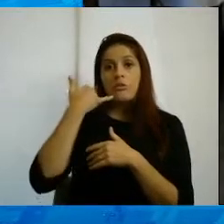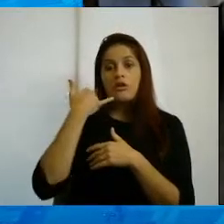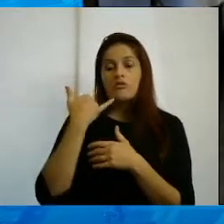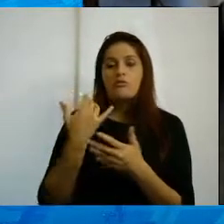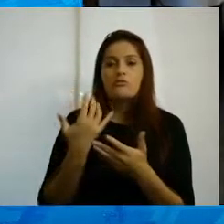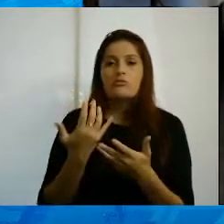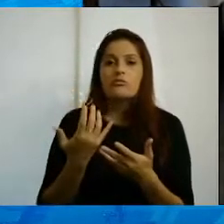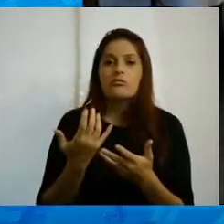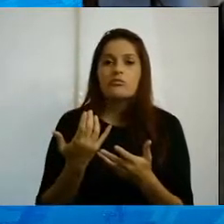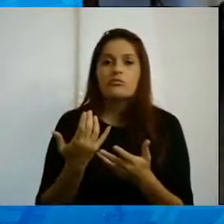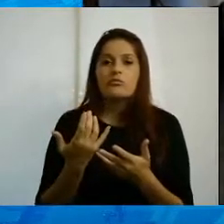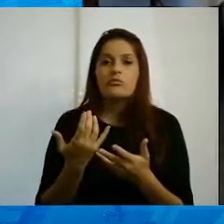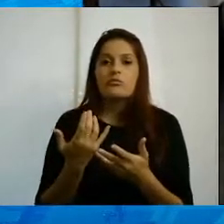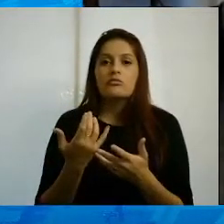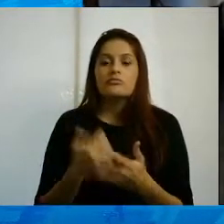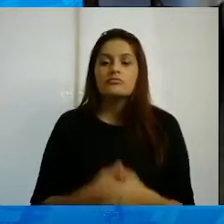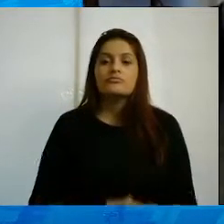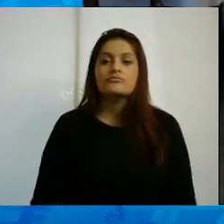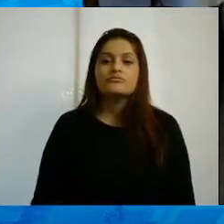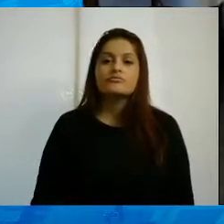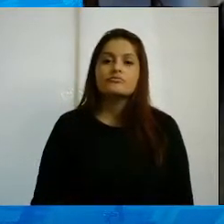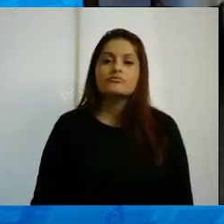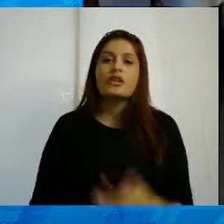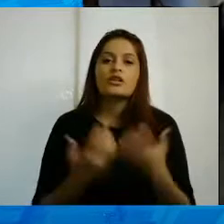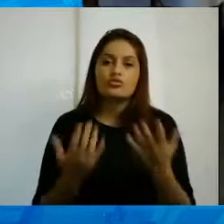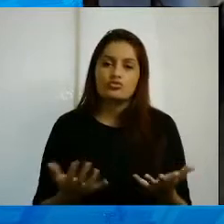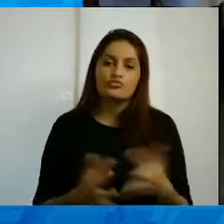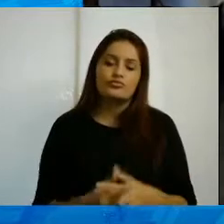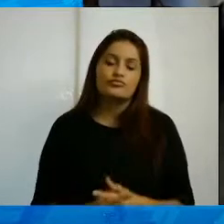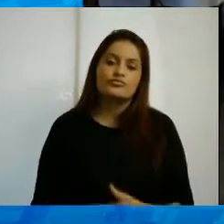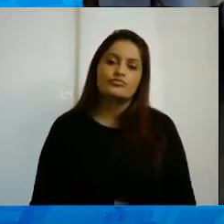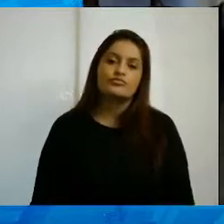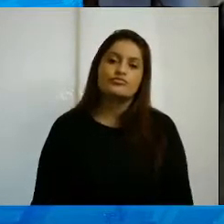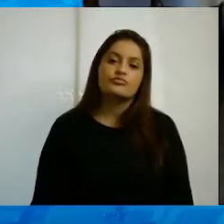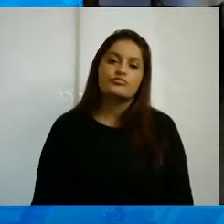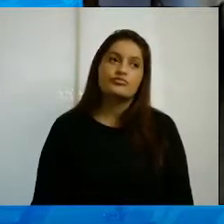fue a través de la red social. Eso, alcaldesa.